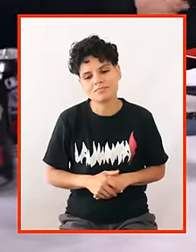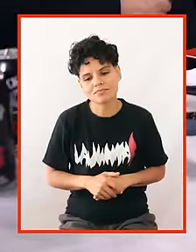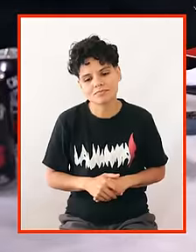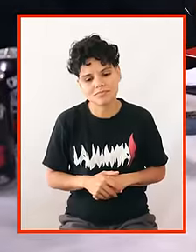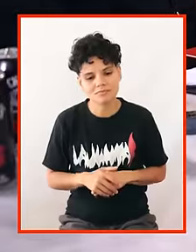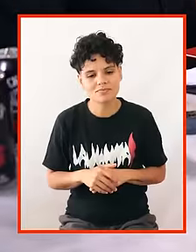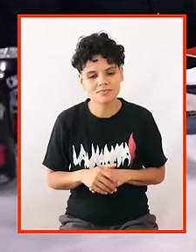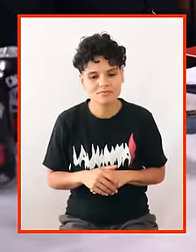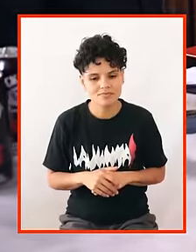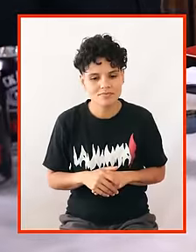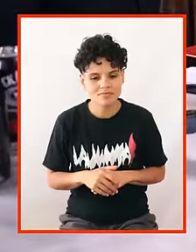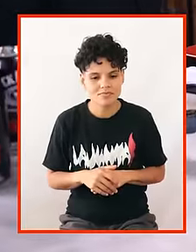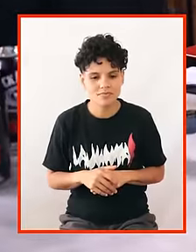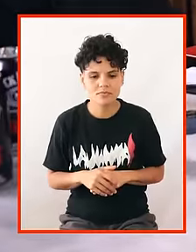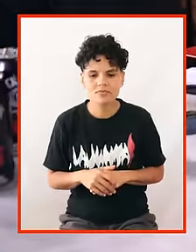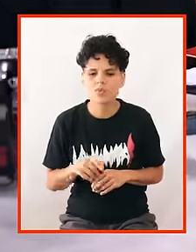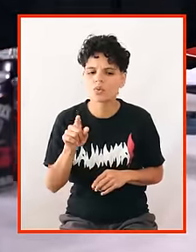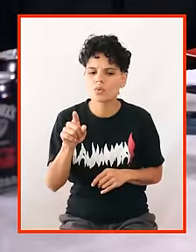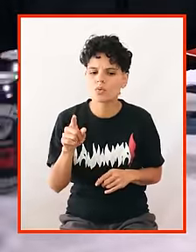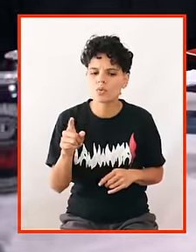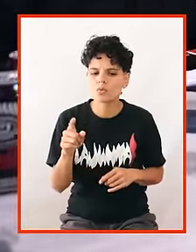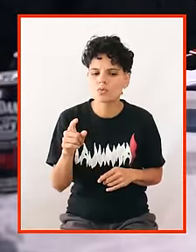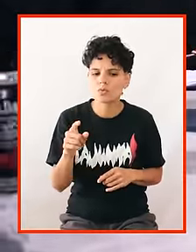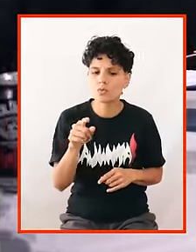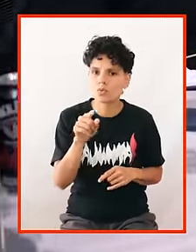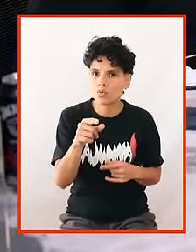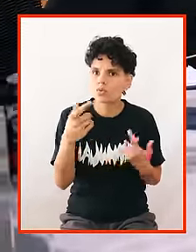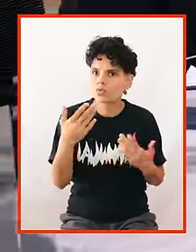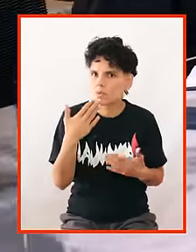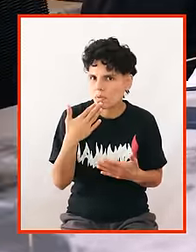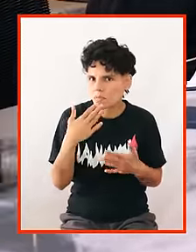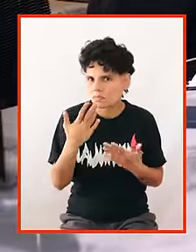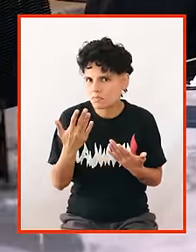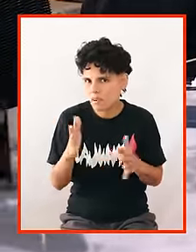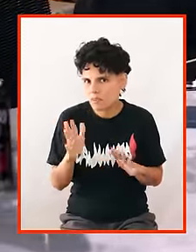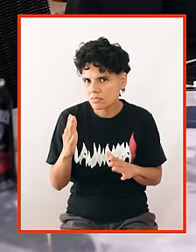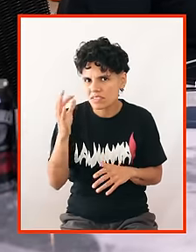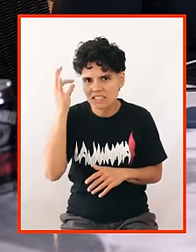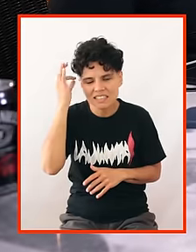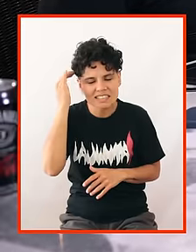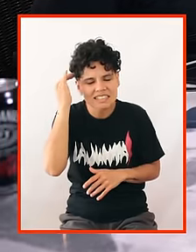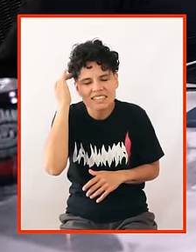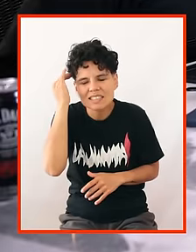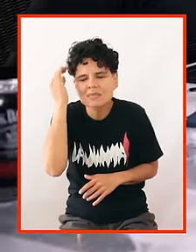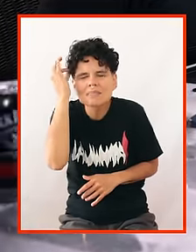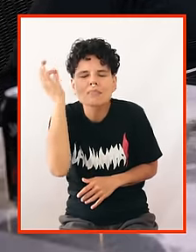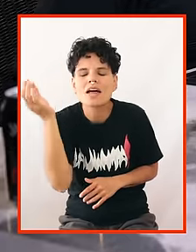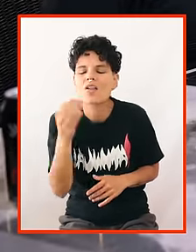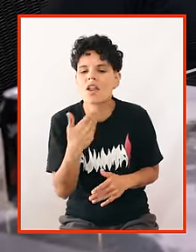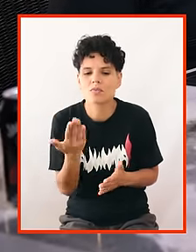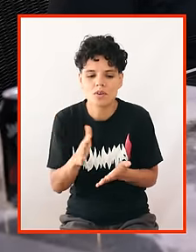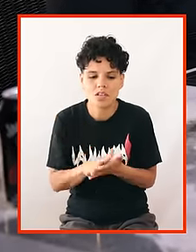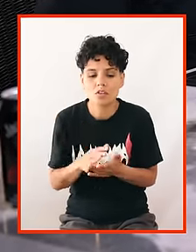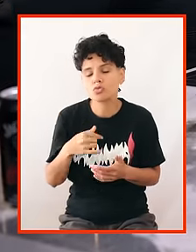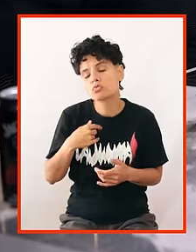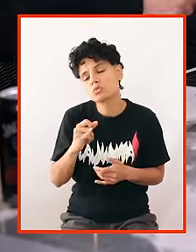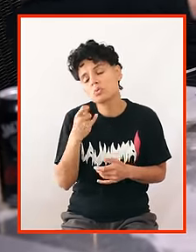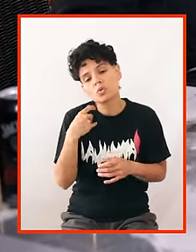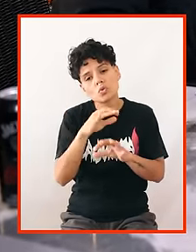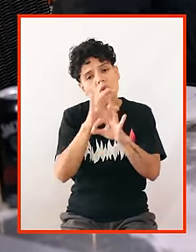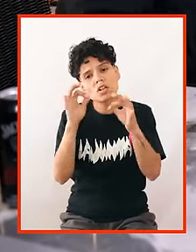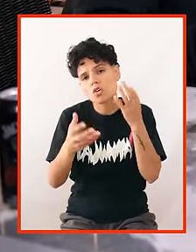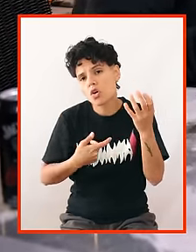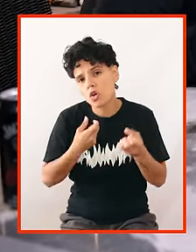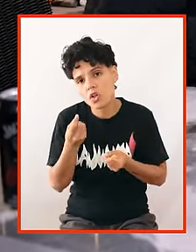Son recuerdos que... No volverán. Que no volverán. ¿Y tú has estado al bordo? Yo sí, en varias ocasiones. Cuéntame. Pero